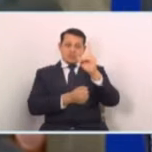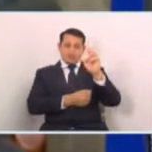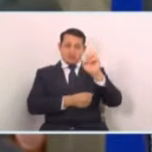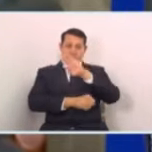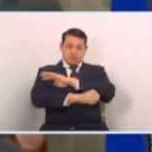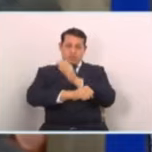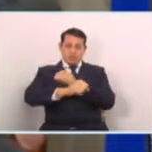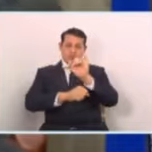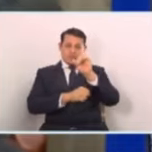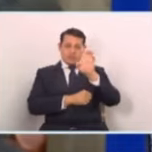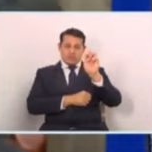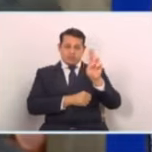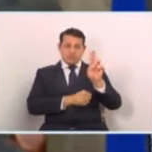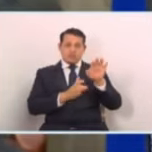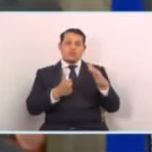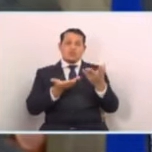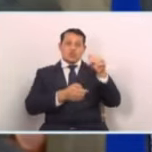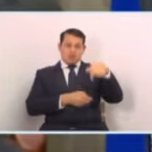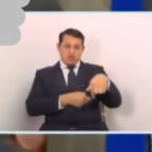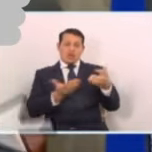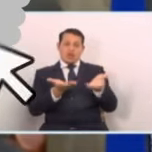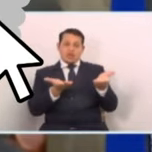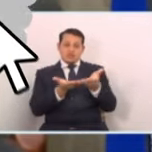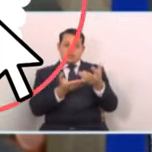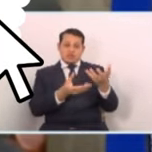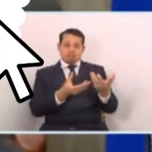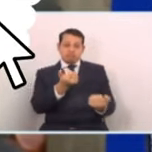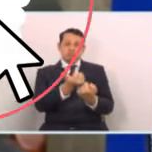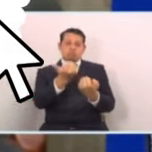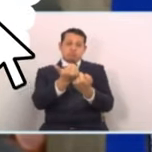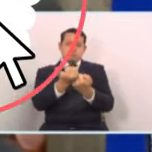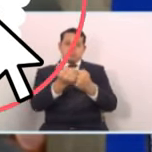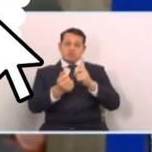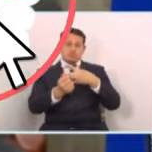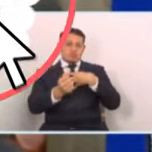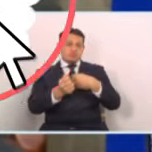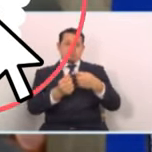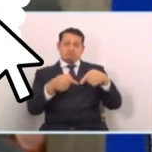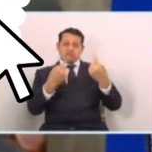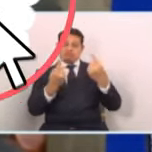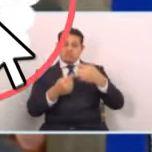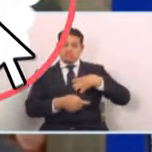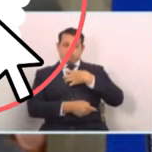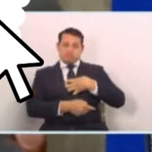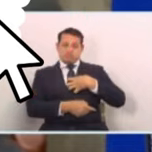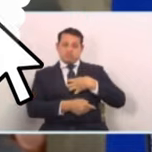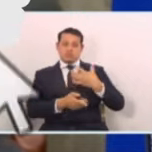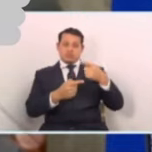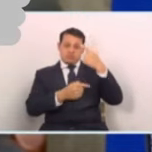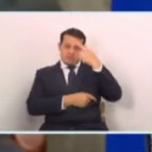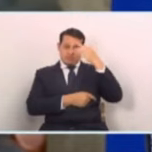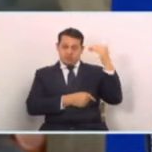ISDEMU, fortalezcan al ISDEMU. ¿Y cómo es que ahora cuando hacemos eso ya no les gusta y les molesta? ¿Porque quieren tomar una